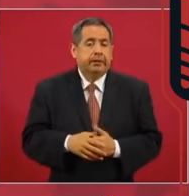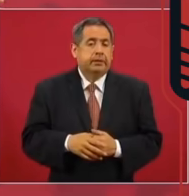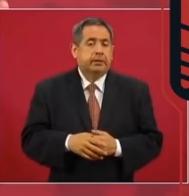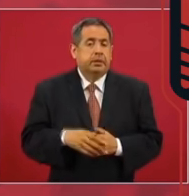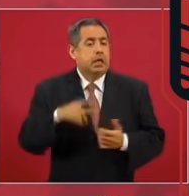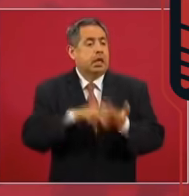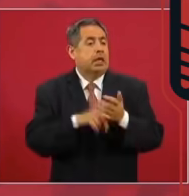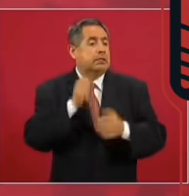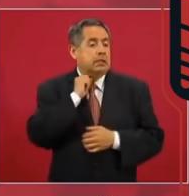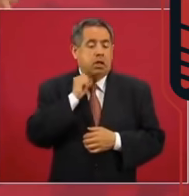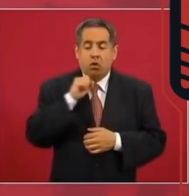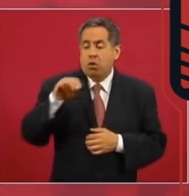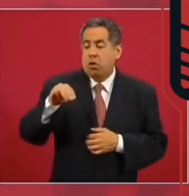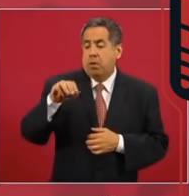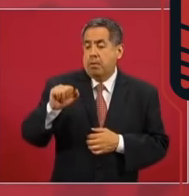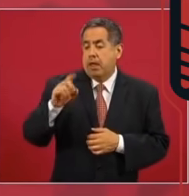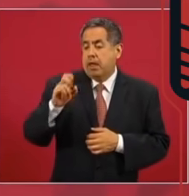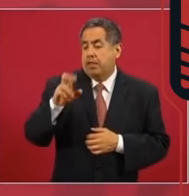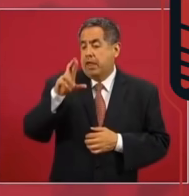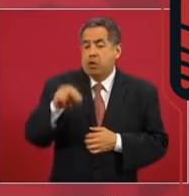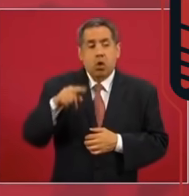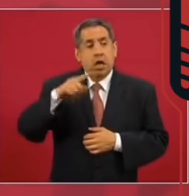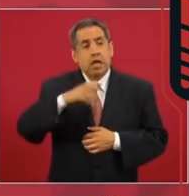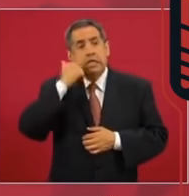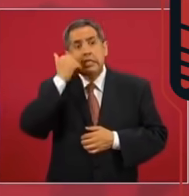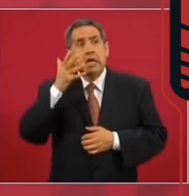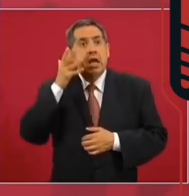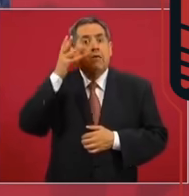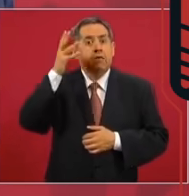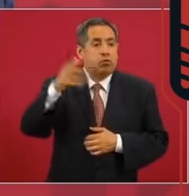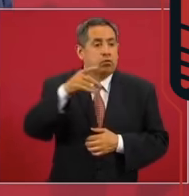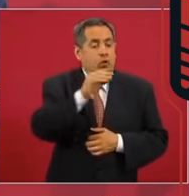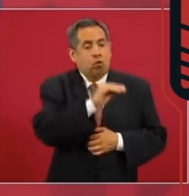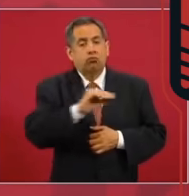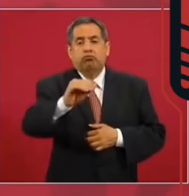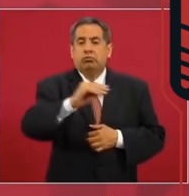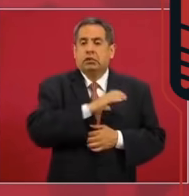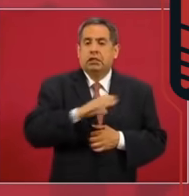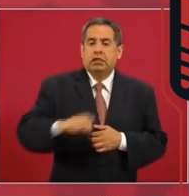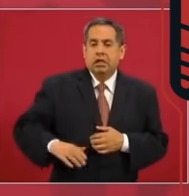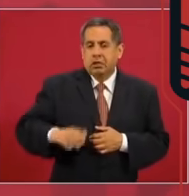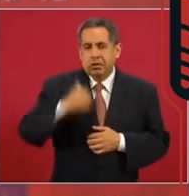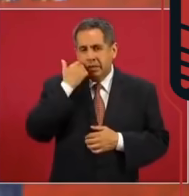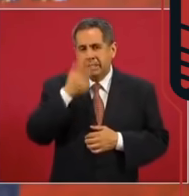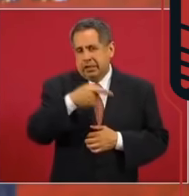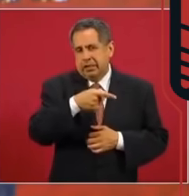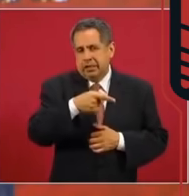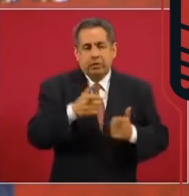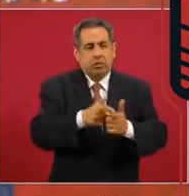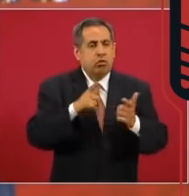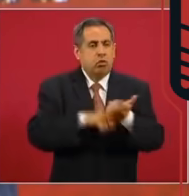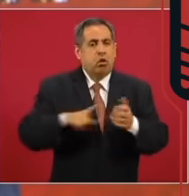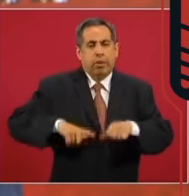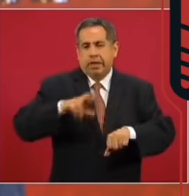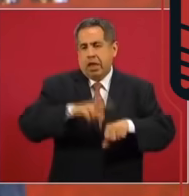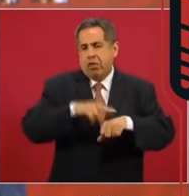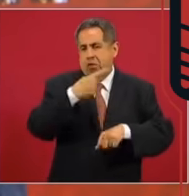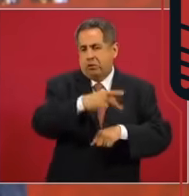este senador Madero, que tiene aspiraciones a ser candidato de ese partido a la